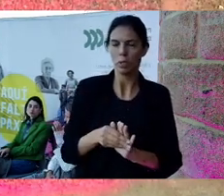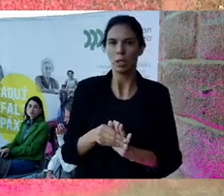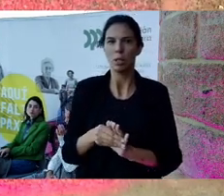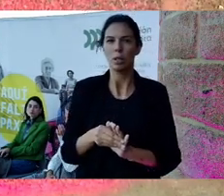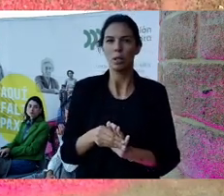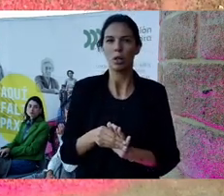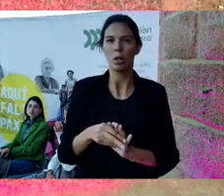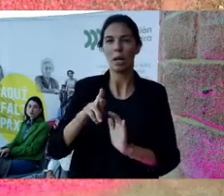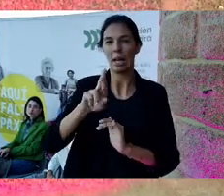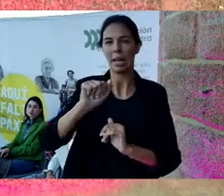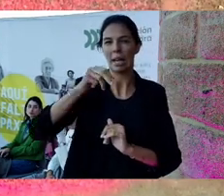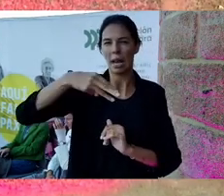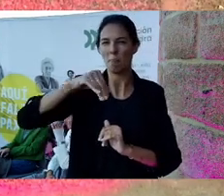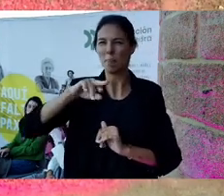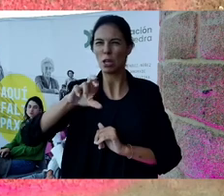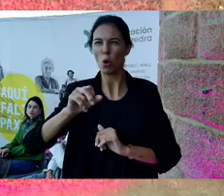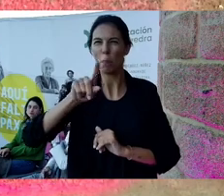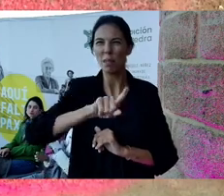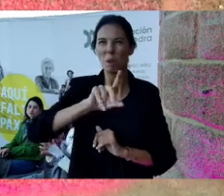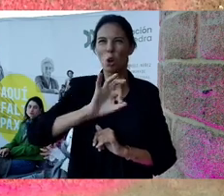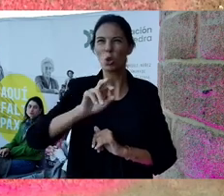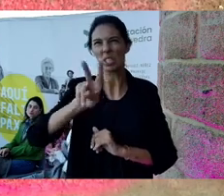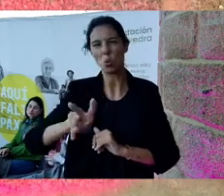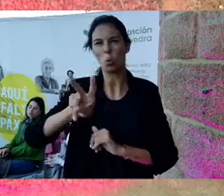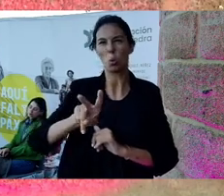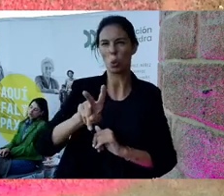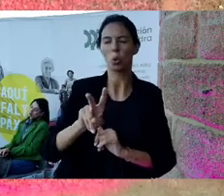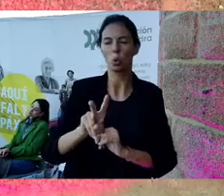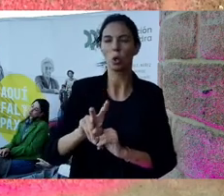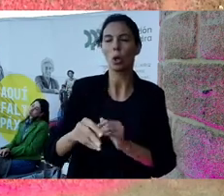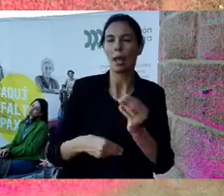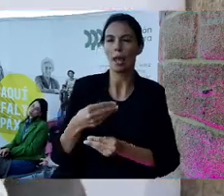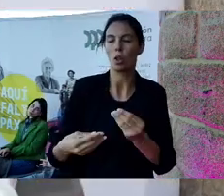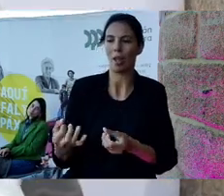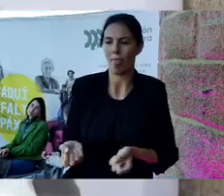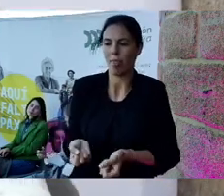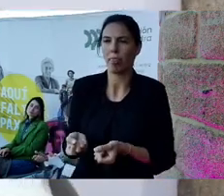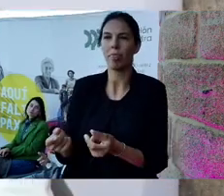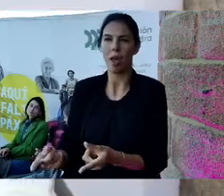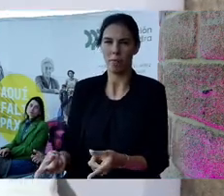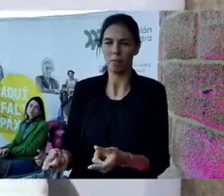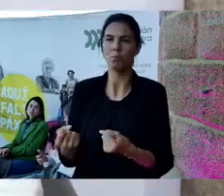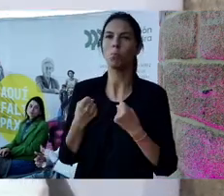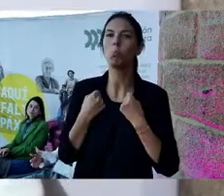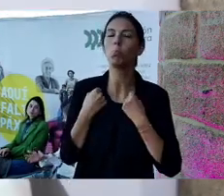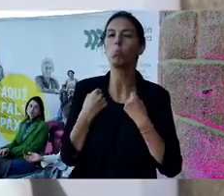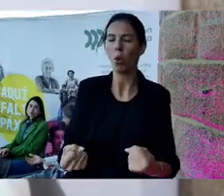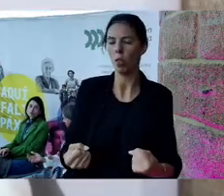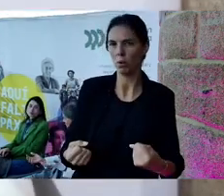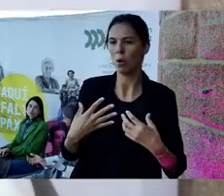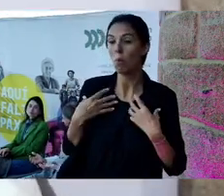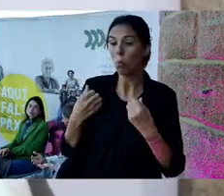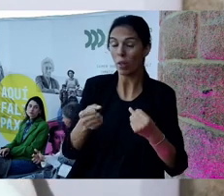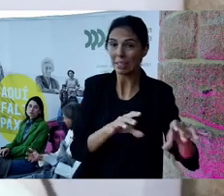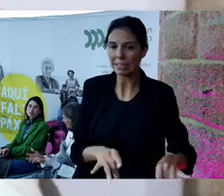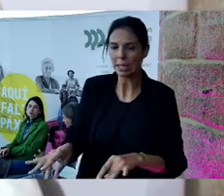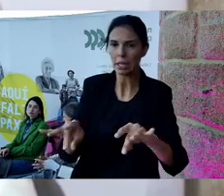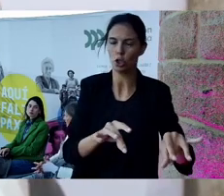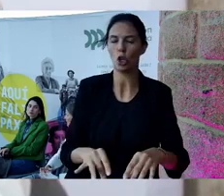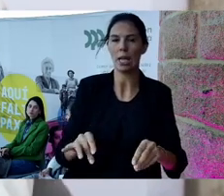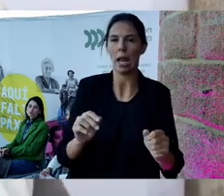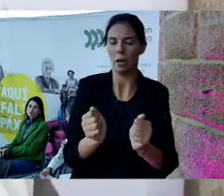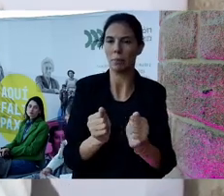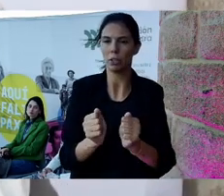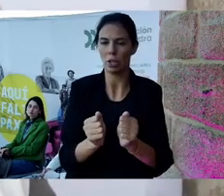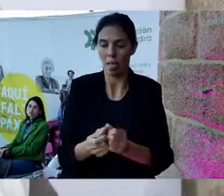que instituyó Ramiro I, me parece, o Ramiro II, pero en fin, que digamos a la que dotó de mucho poder y de mucho